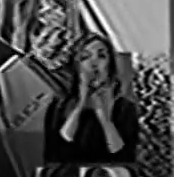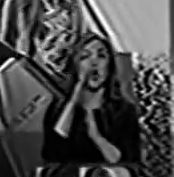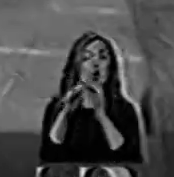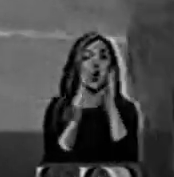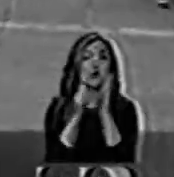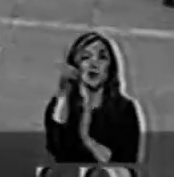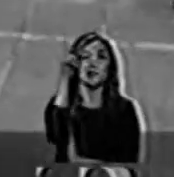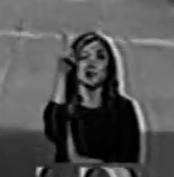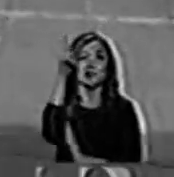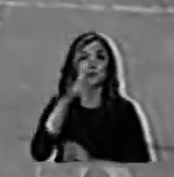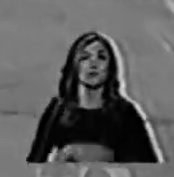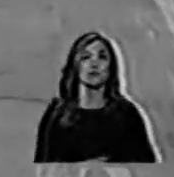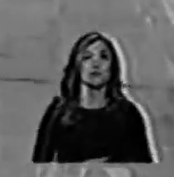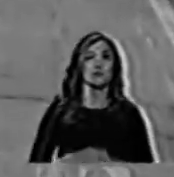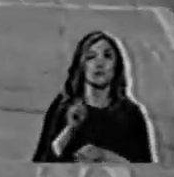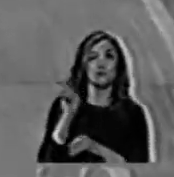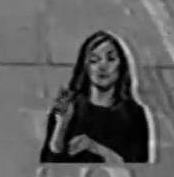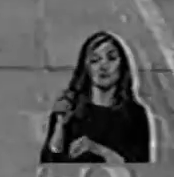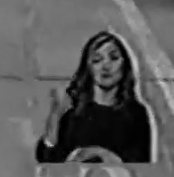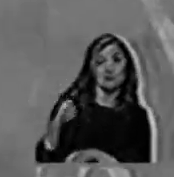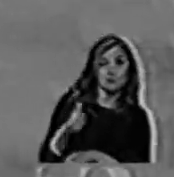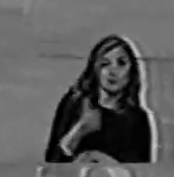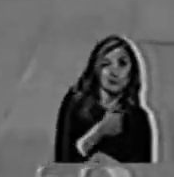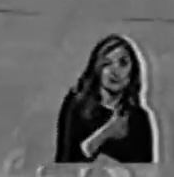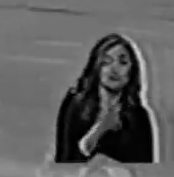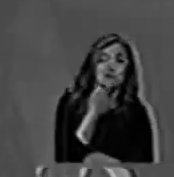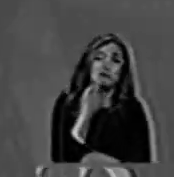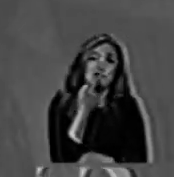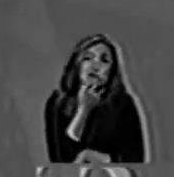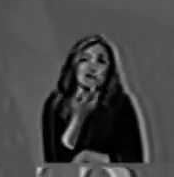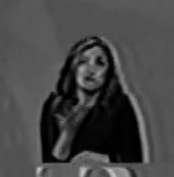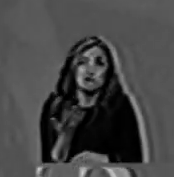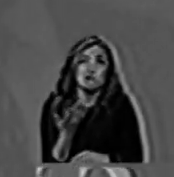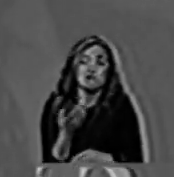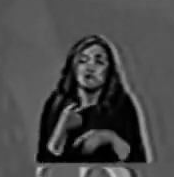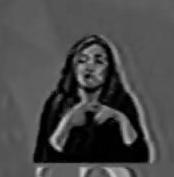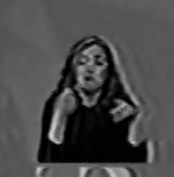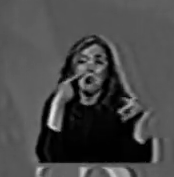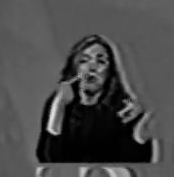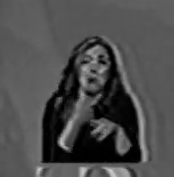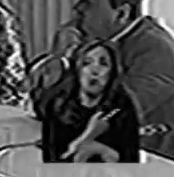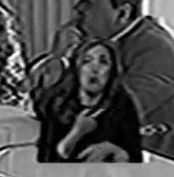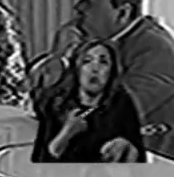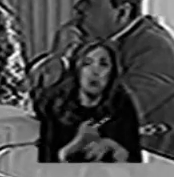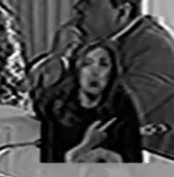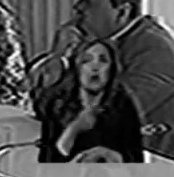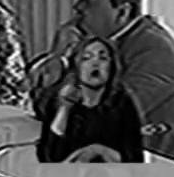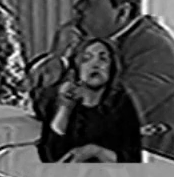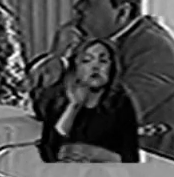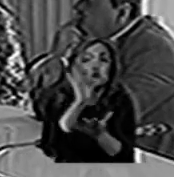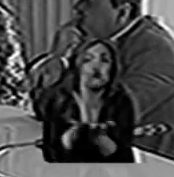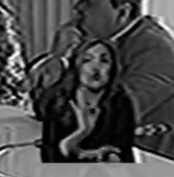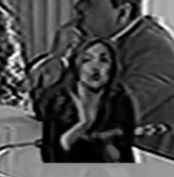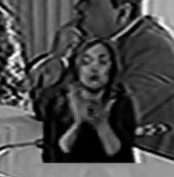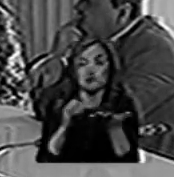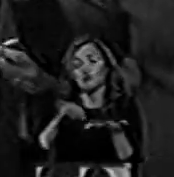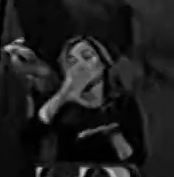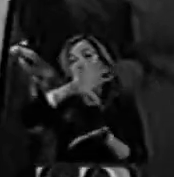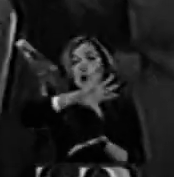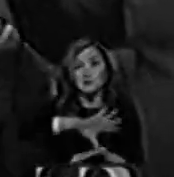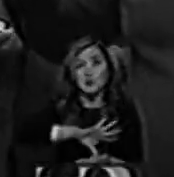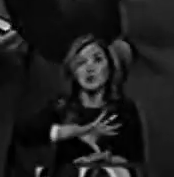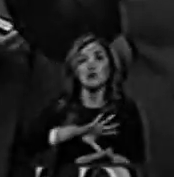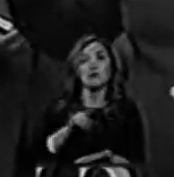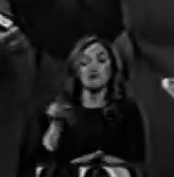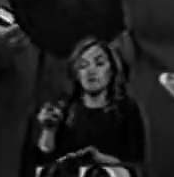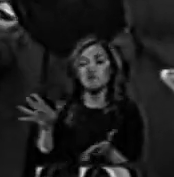de su líder. Cadena, quien también acudió a la diligencia, manifestó que encontró varias contradicciones entre la comparecencia en la Asamblea Nacional y